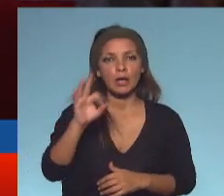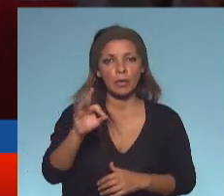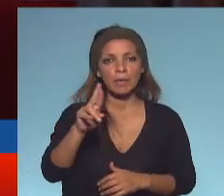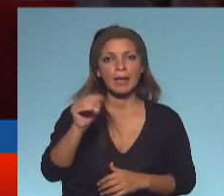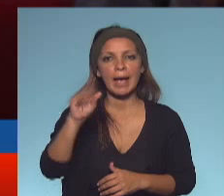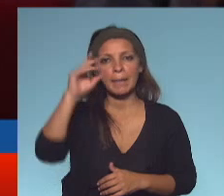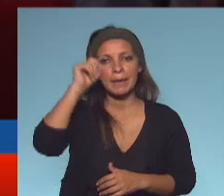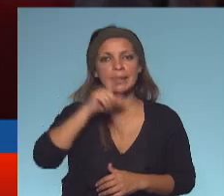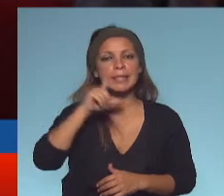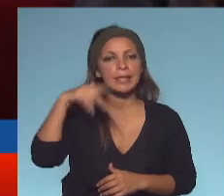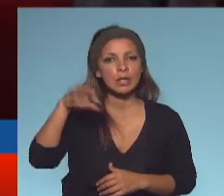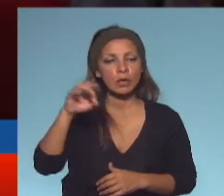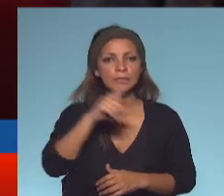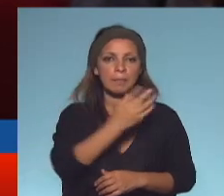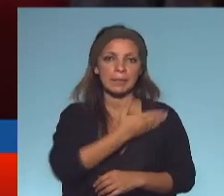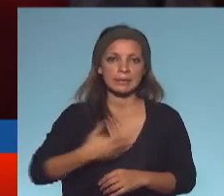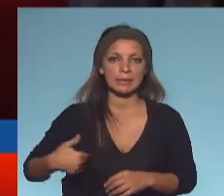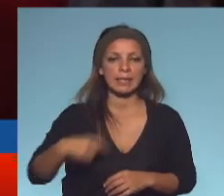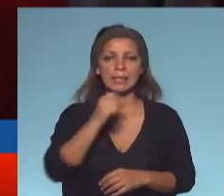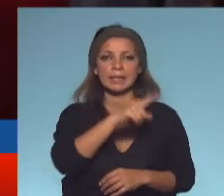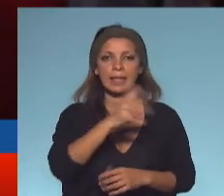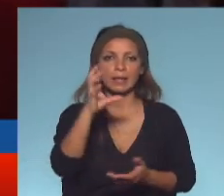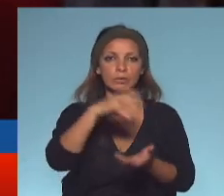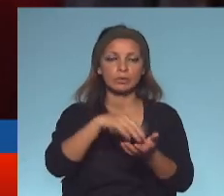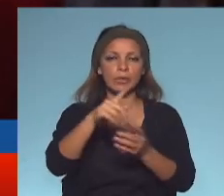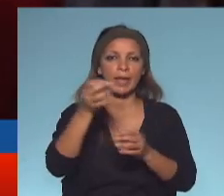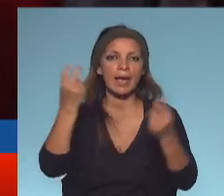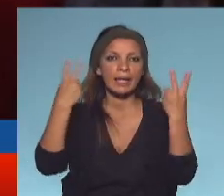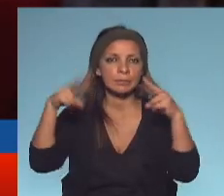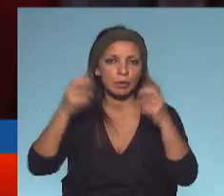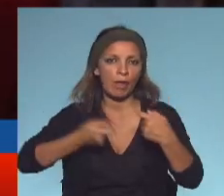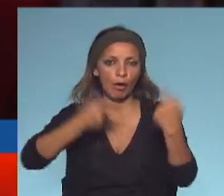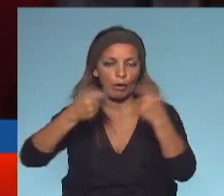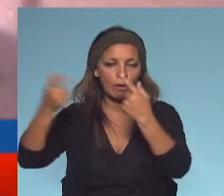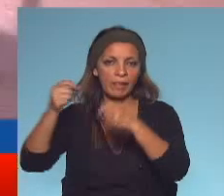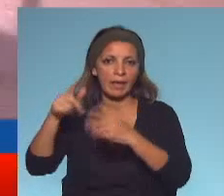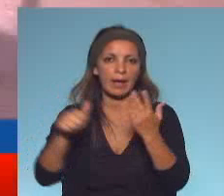del Consorcio Propietarios de Exportadores de Carnes. Mario.